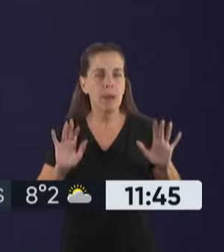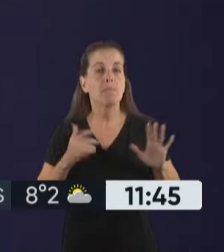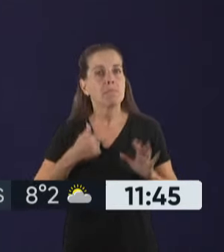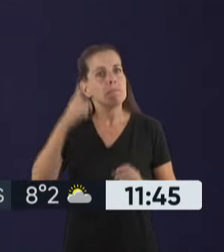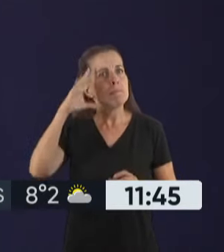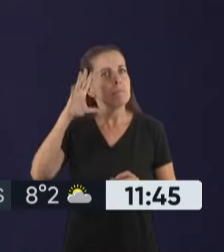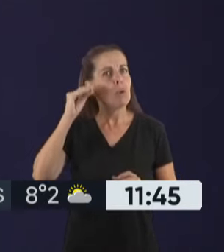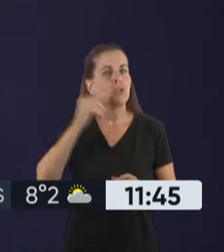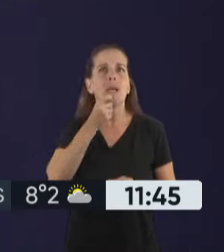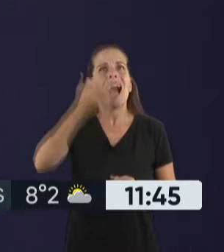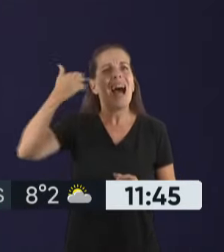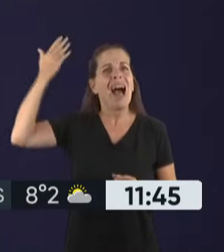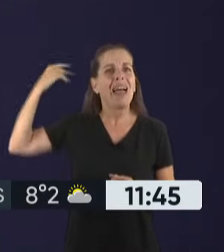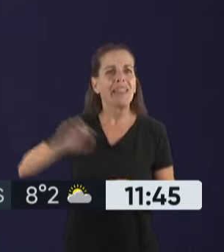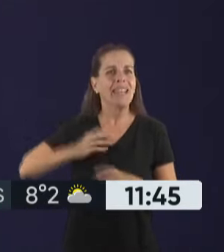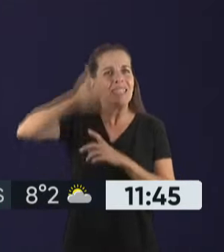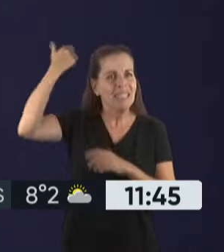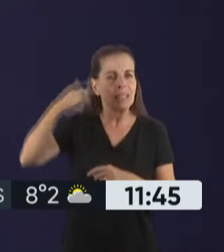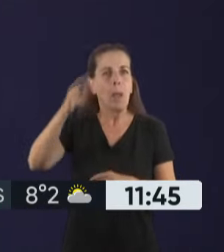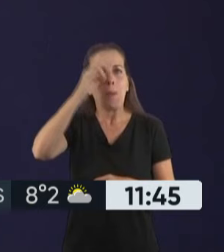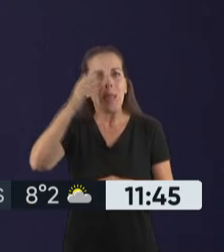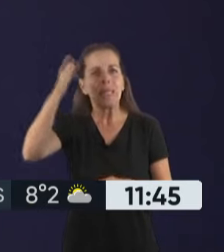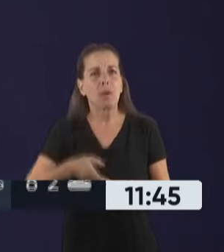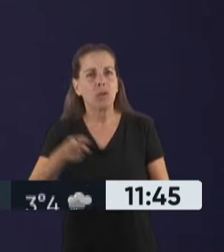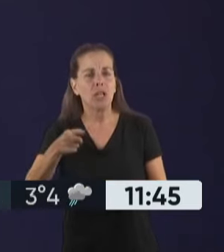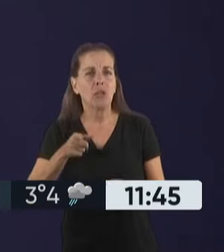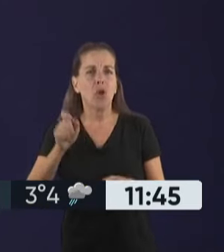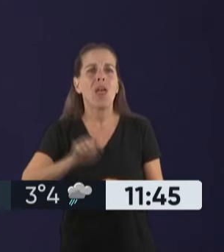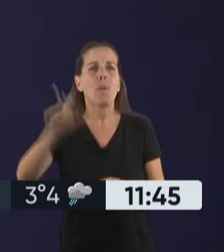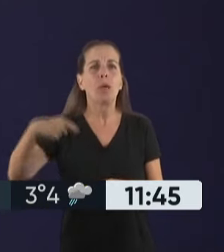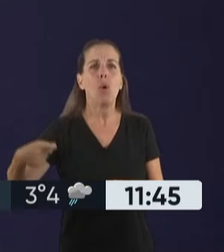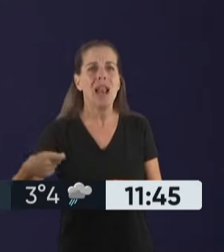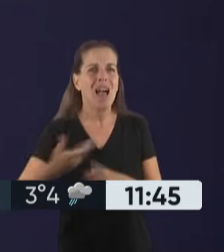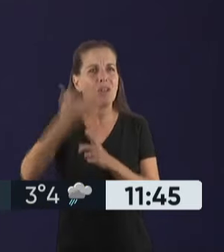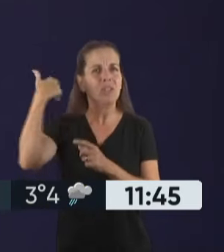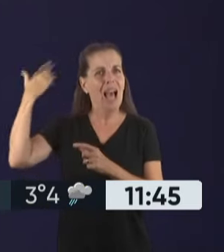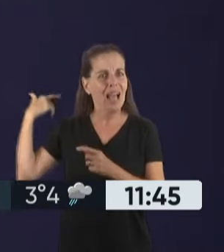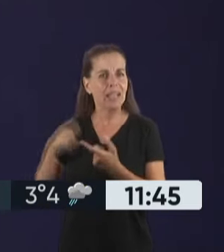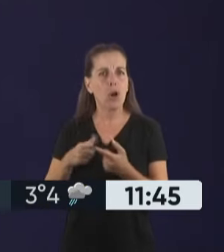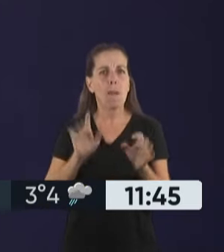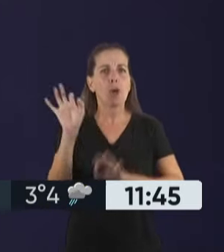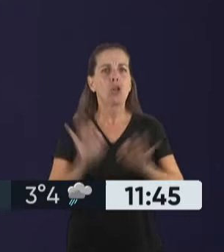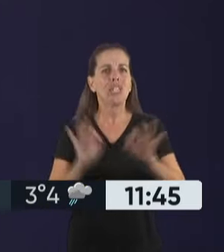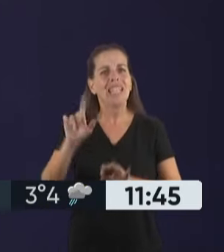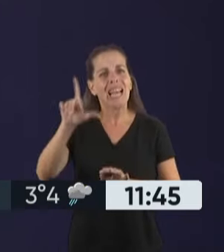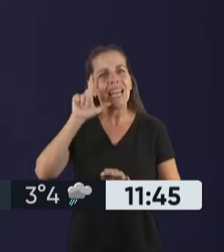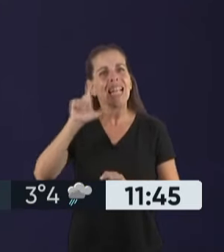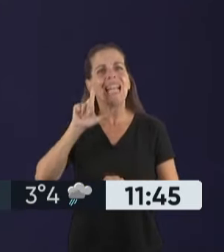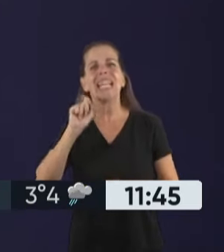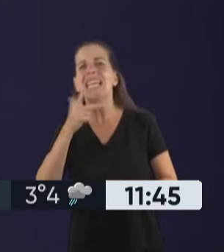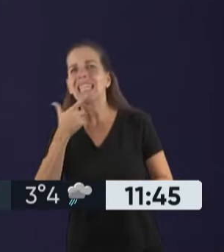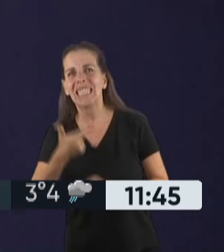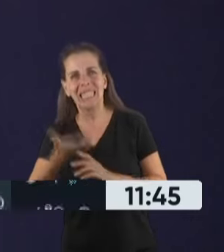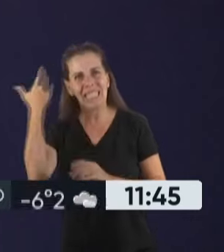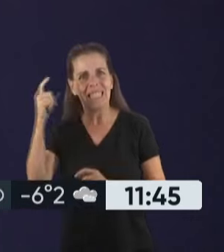aumento a los jubilados con los intereses de las lelic Bueno todavía lo estoy esperando no se fue con